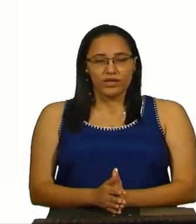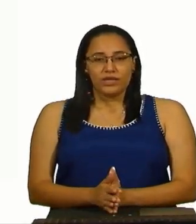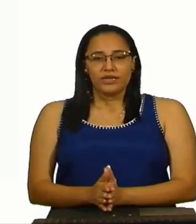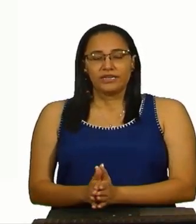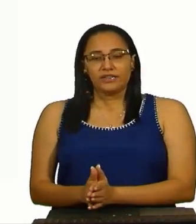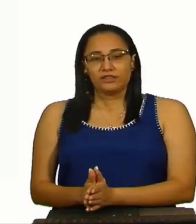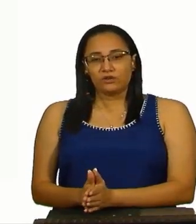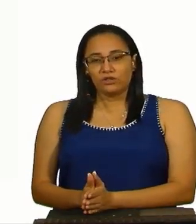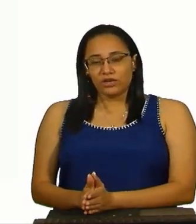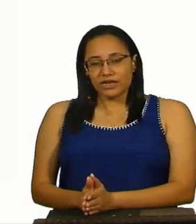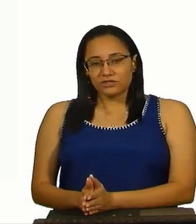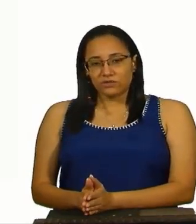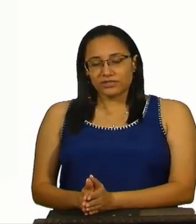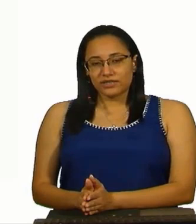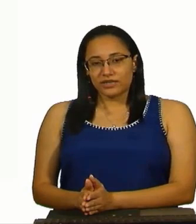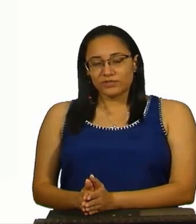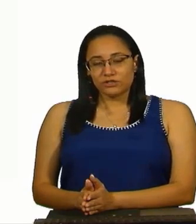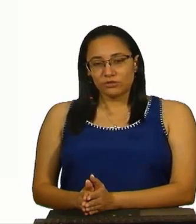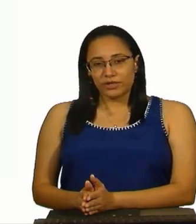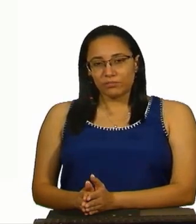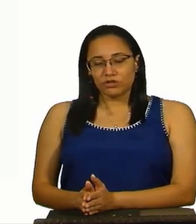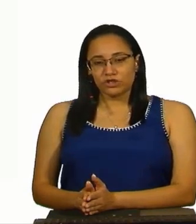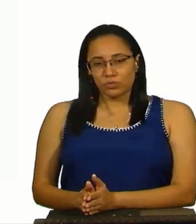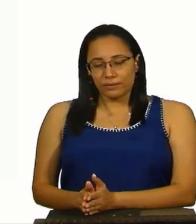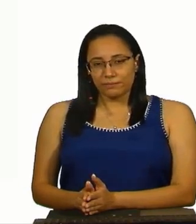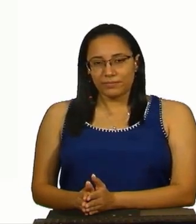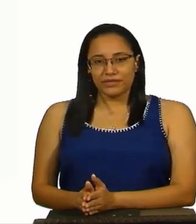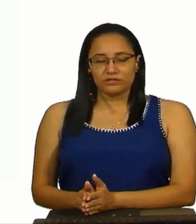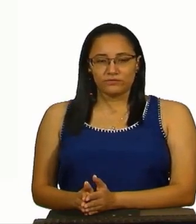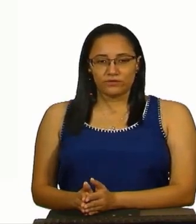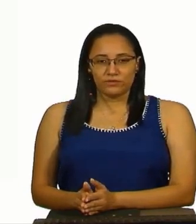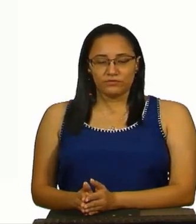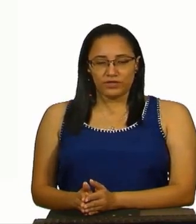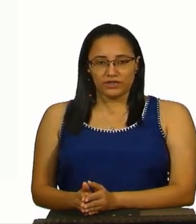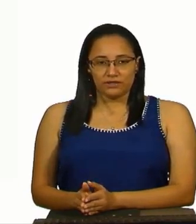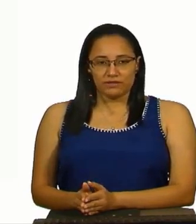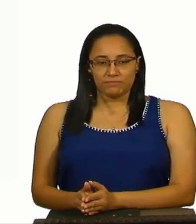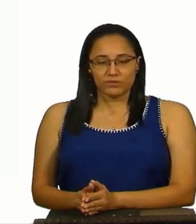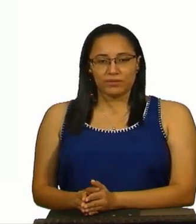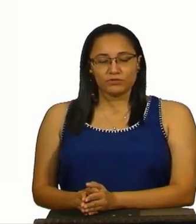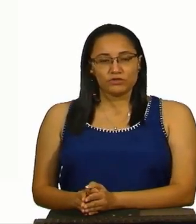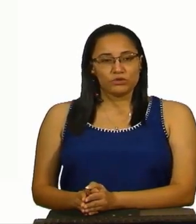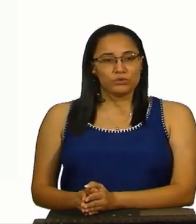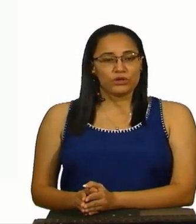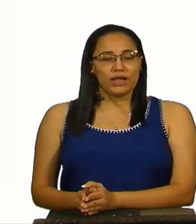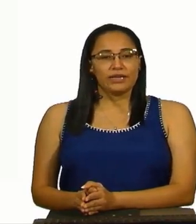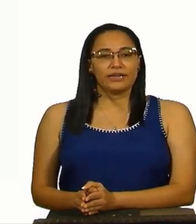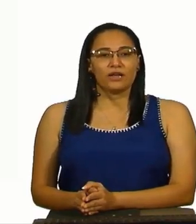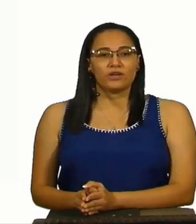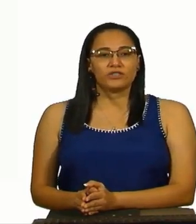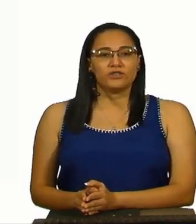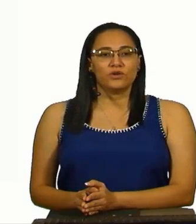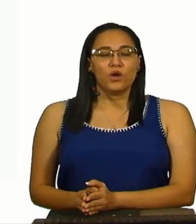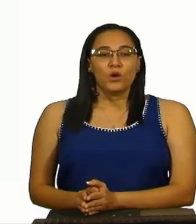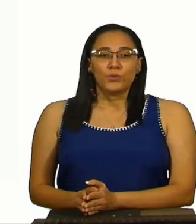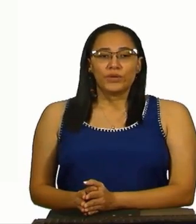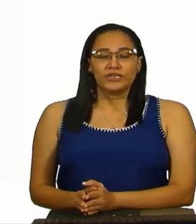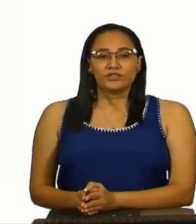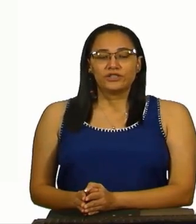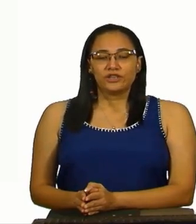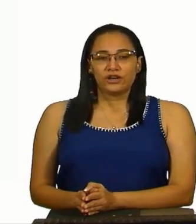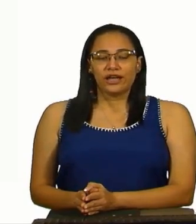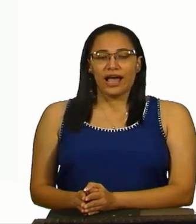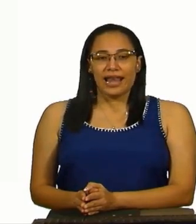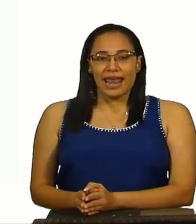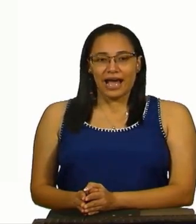allow. En todo caso, hace que nuestro verbo swim vaya en su forma infinitiva. Entonces, vamos todos juntos a leer la oración. We